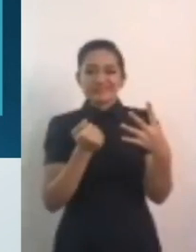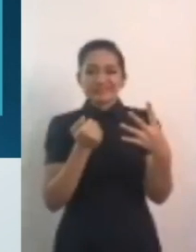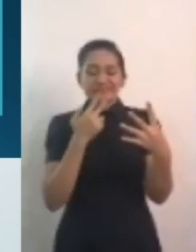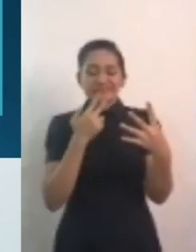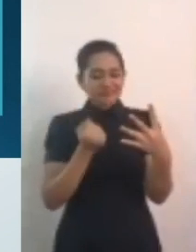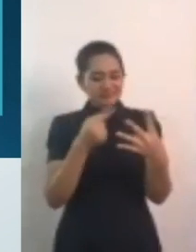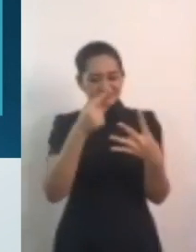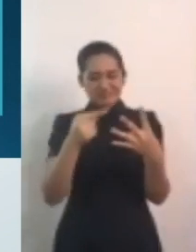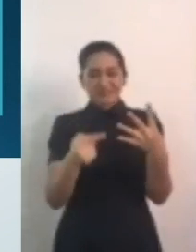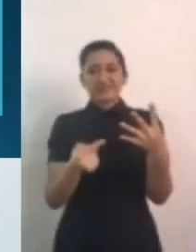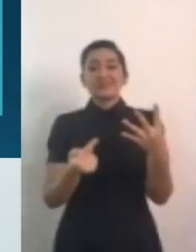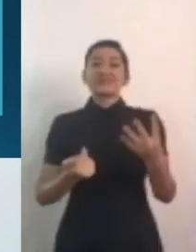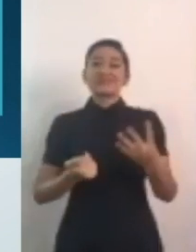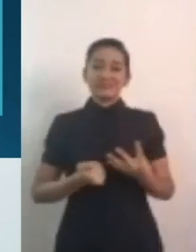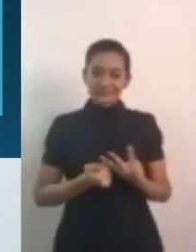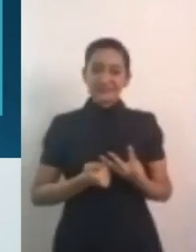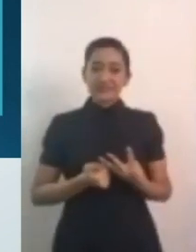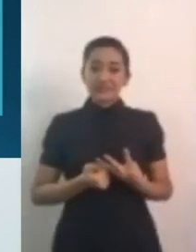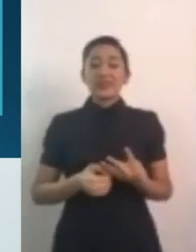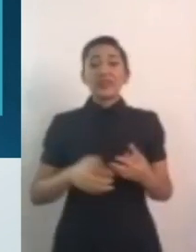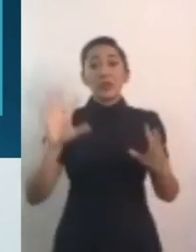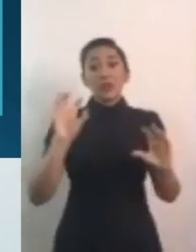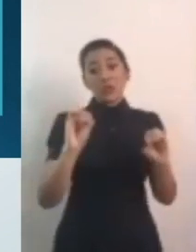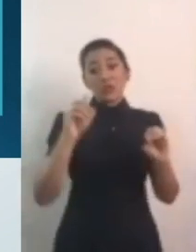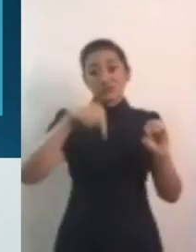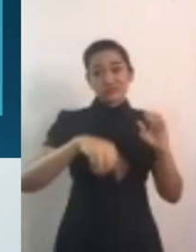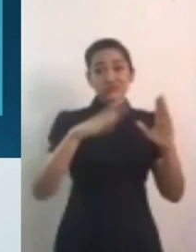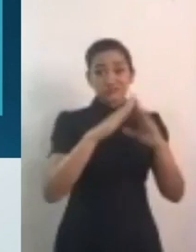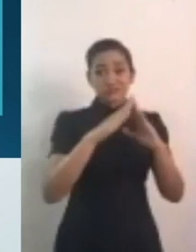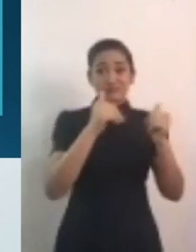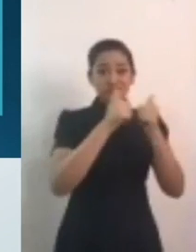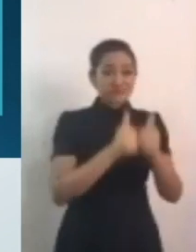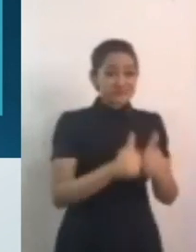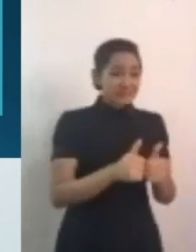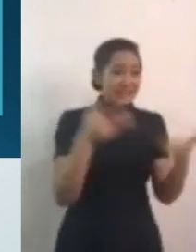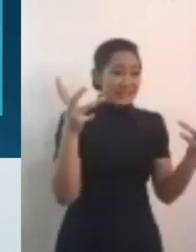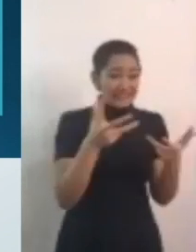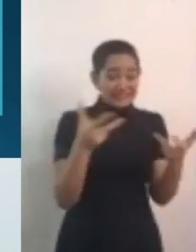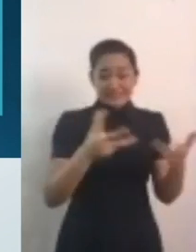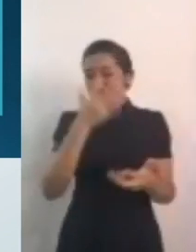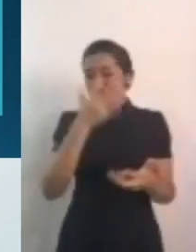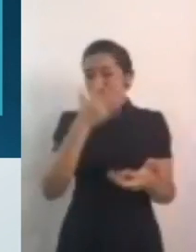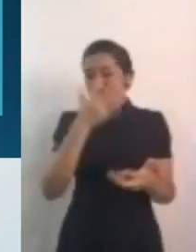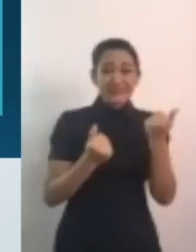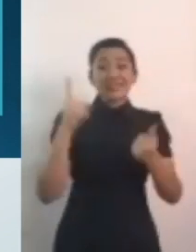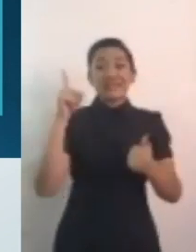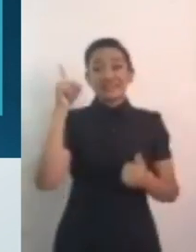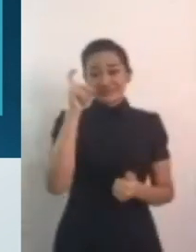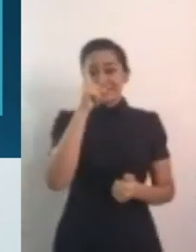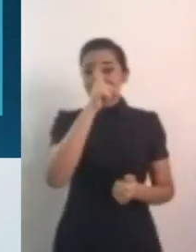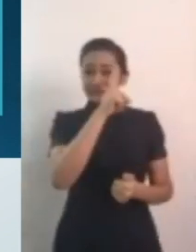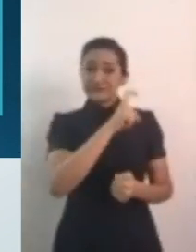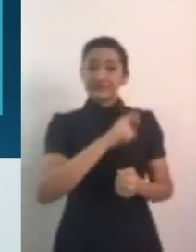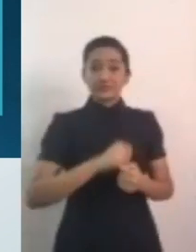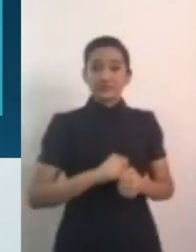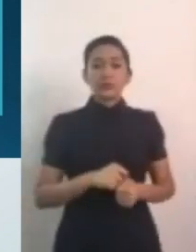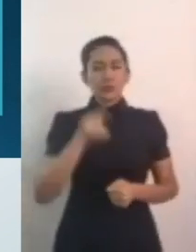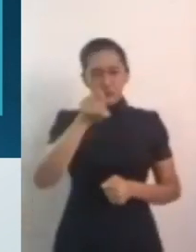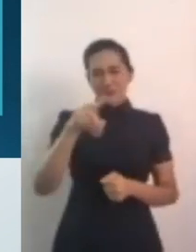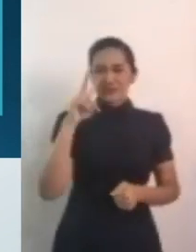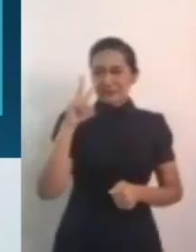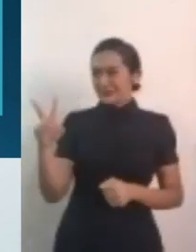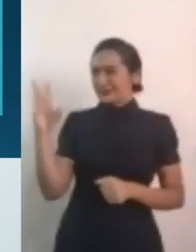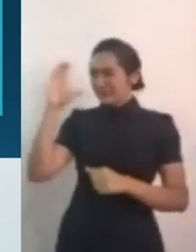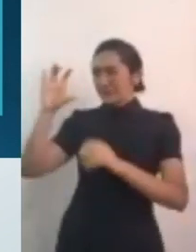es la propia cuarentena o que es la propia pandemia. Si ustedes ven este ciclo, lo que pasa es que